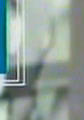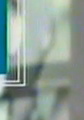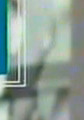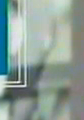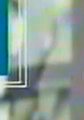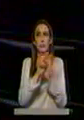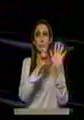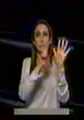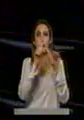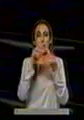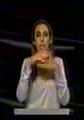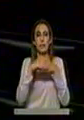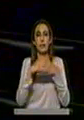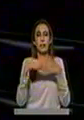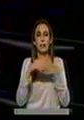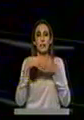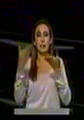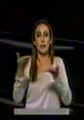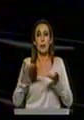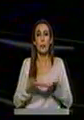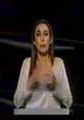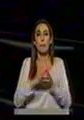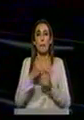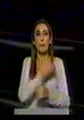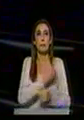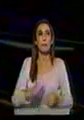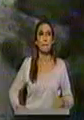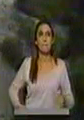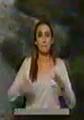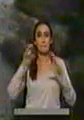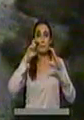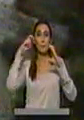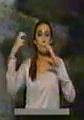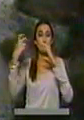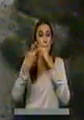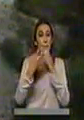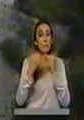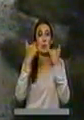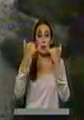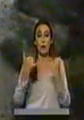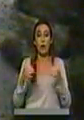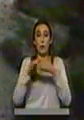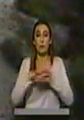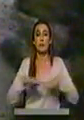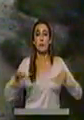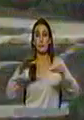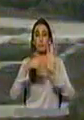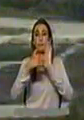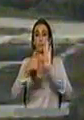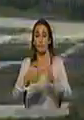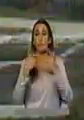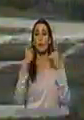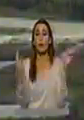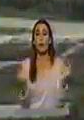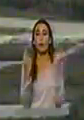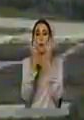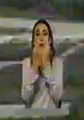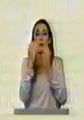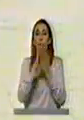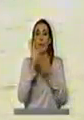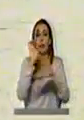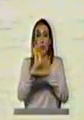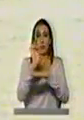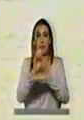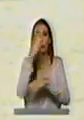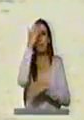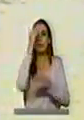de dólares. Según Raúl García, presidente de la Cámara de Turismo de Pichincha, en la actualidad la actividad de turismo receptivo se encuentra estancada en el país, debido a